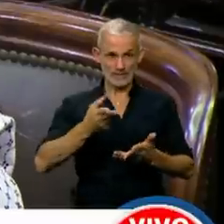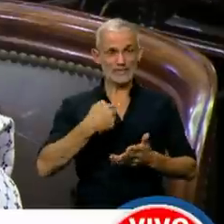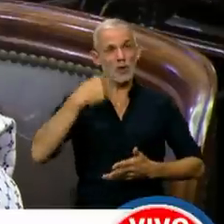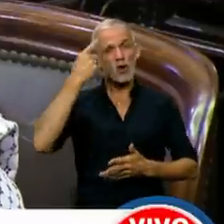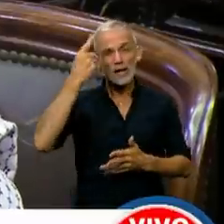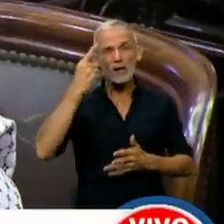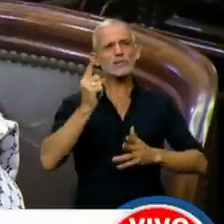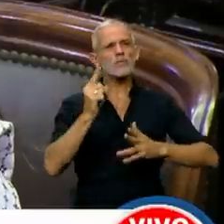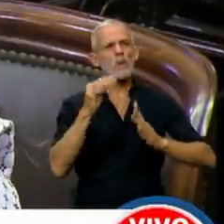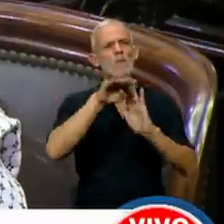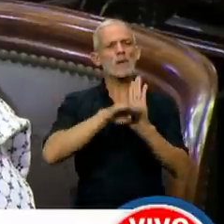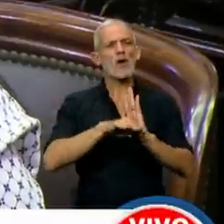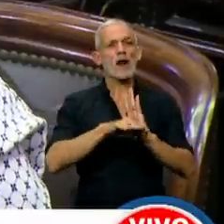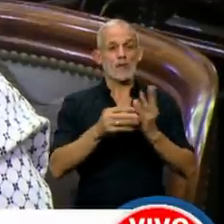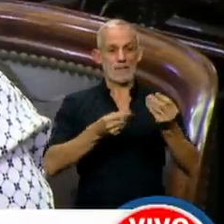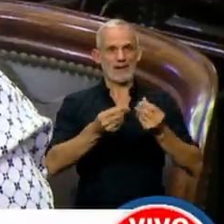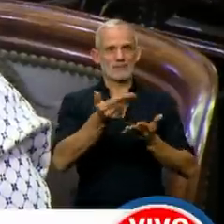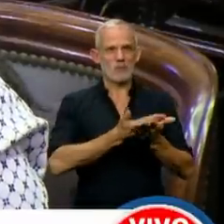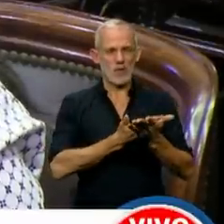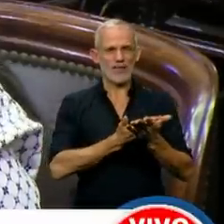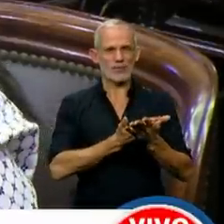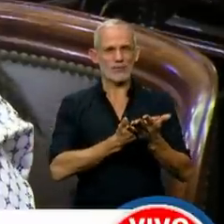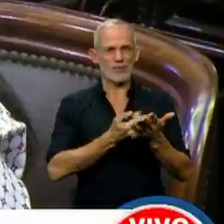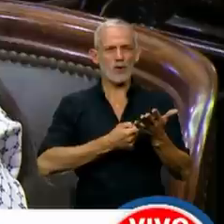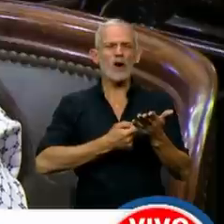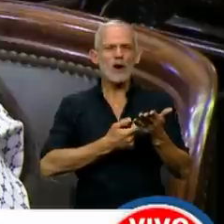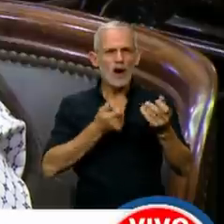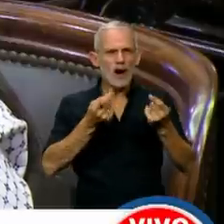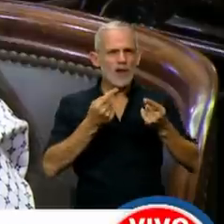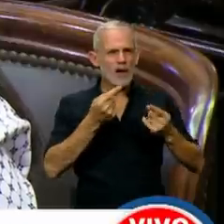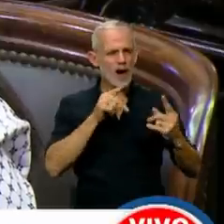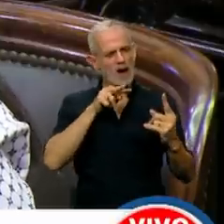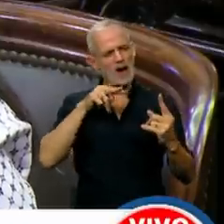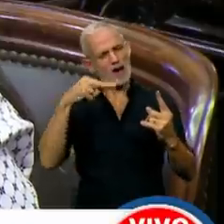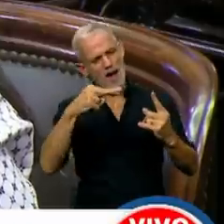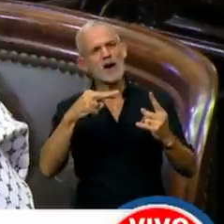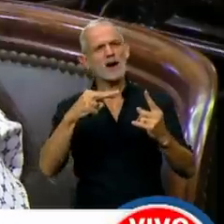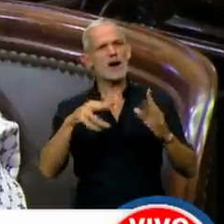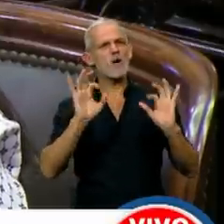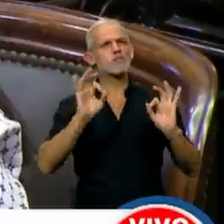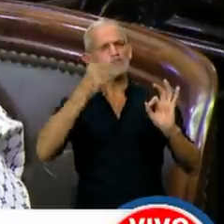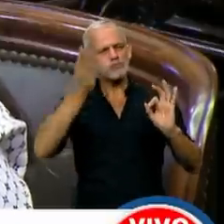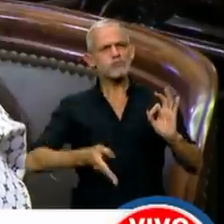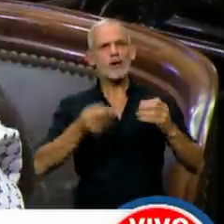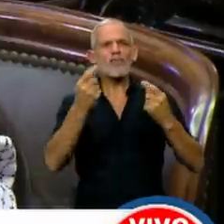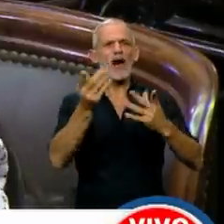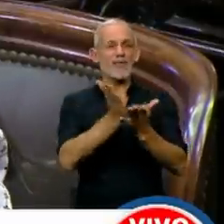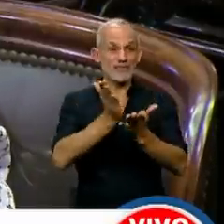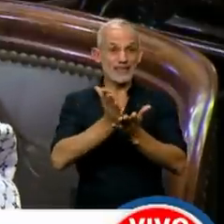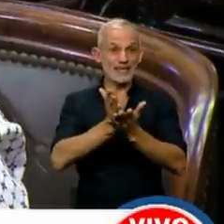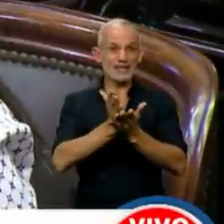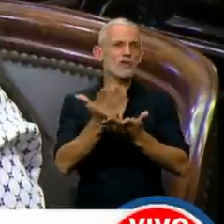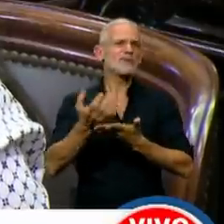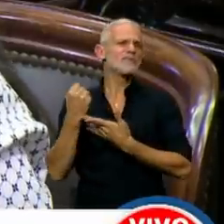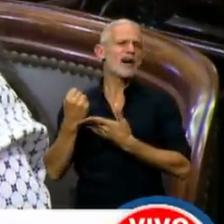me parece que es un programa este presupuesto que tomará una mirada integral otorgando derechos y